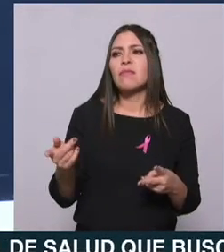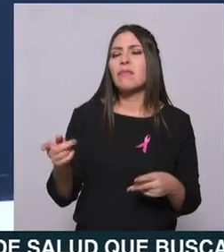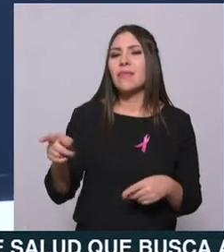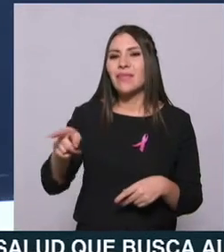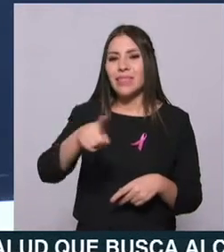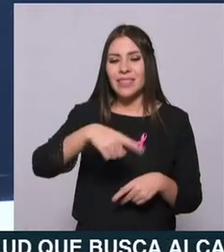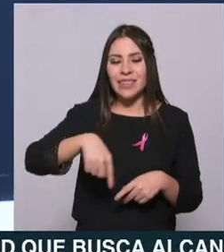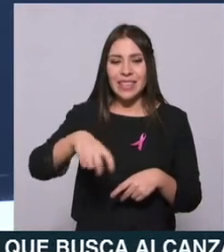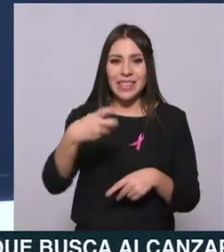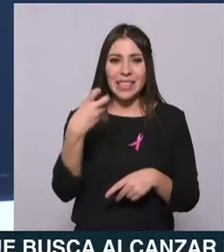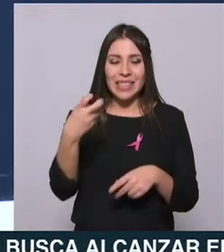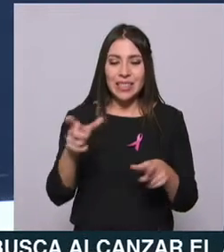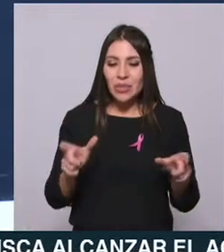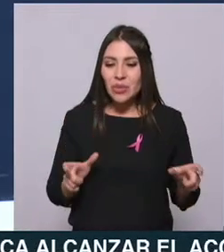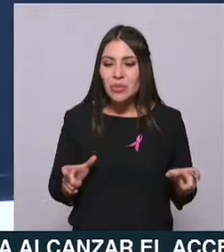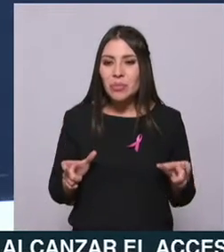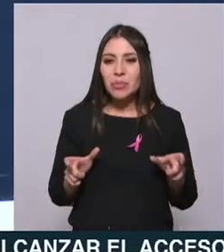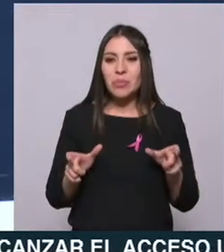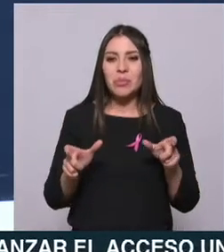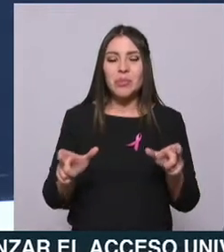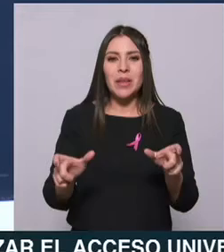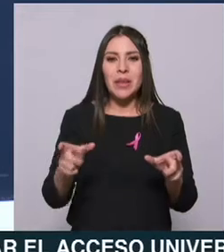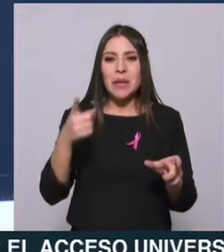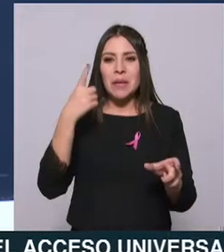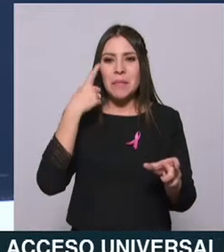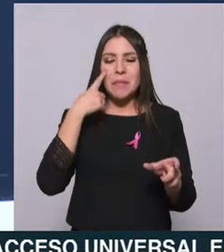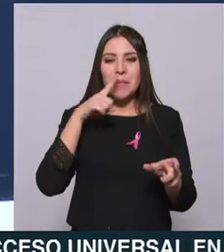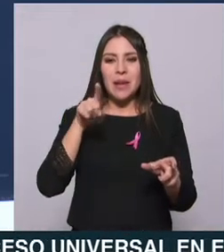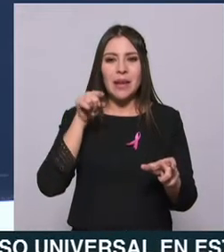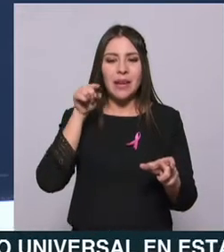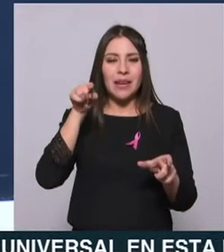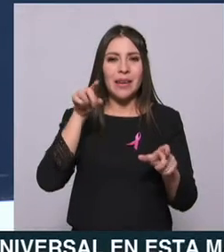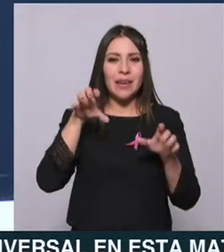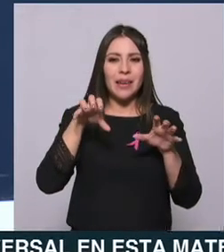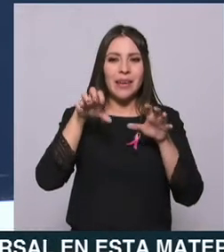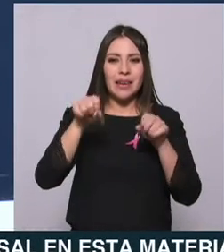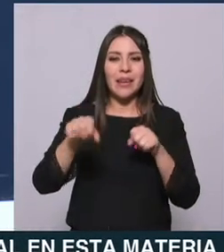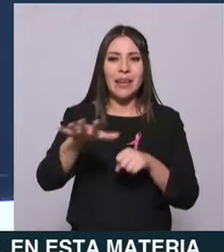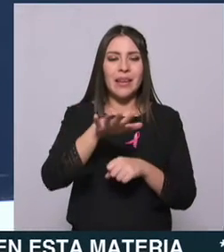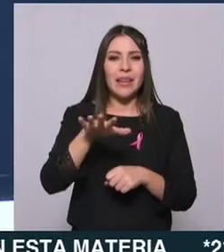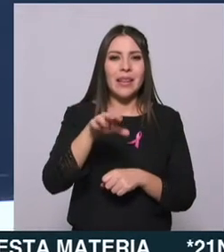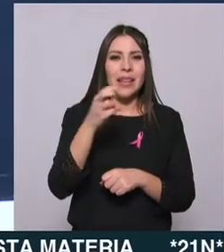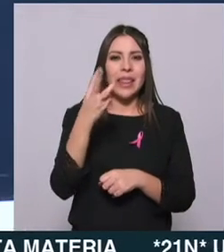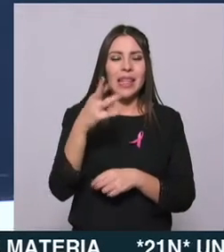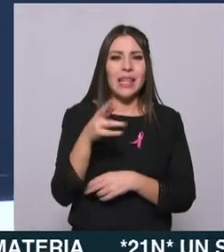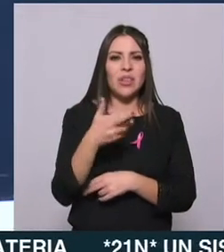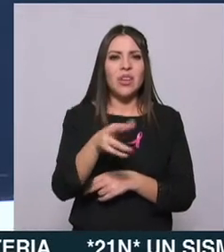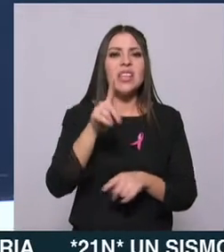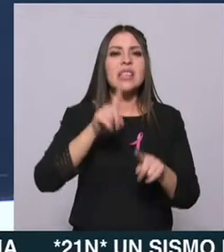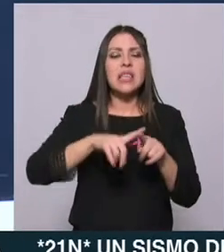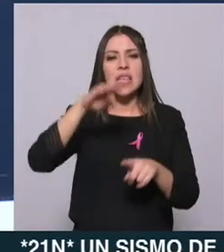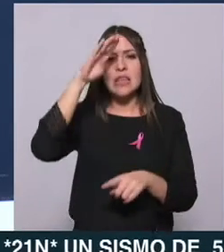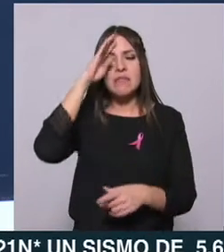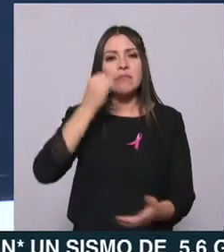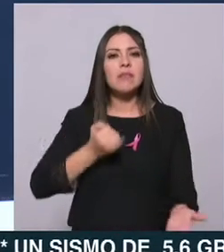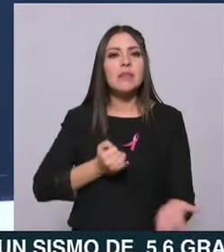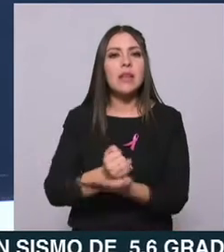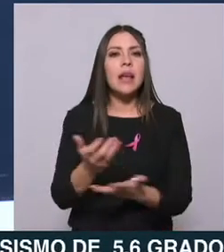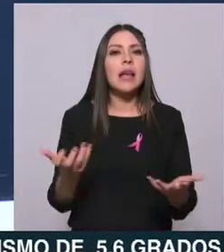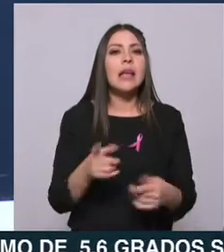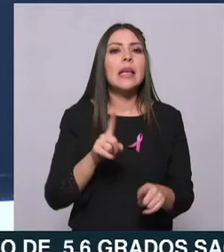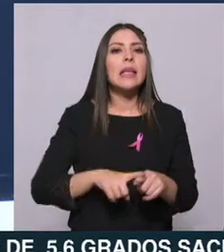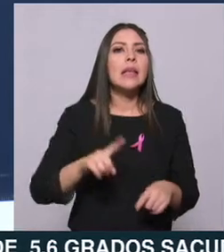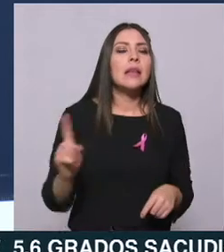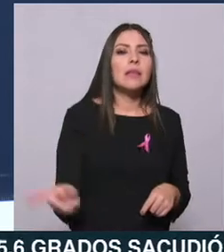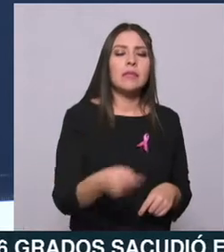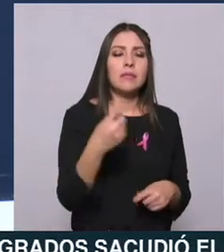el operativo que se llevó a cabo en la zona de Tres Ríos el jueves pasado? ¿Por el escritorio